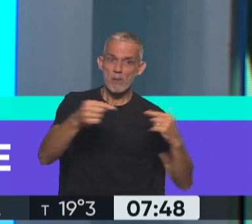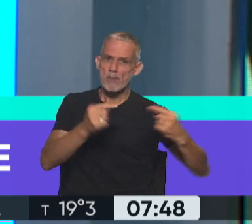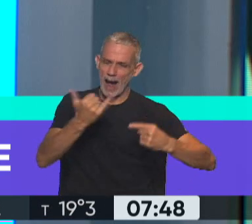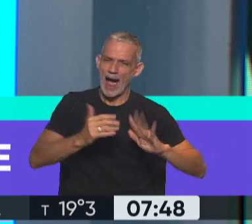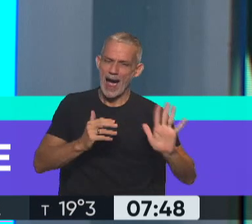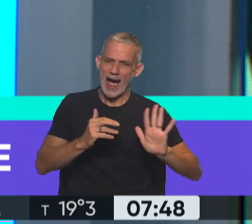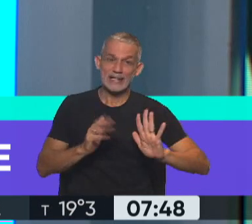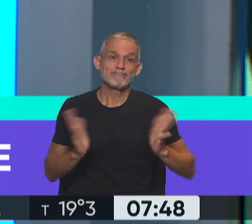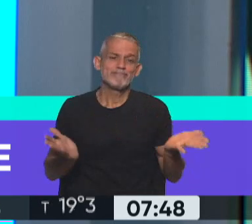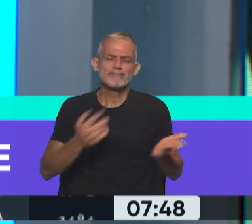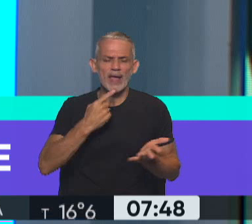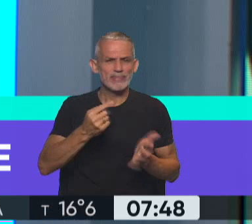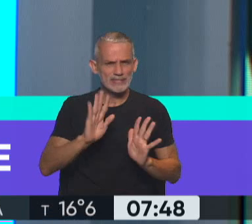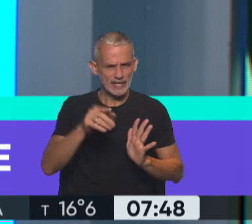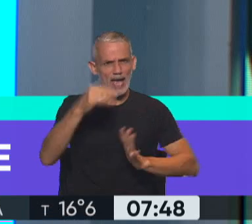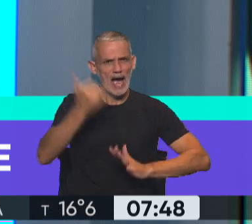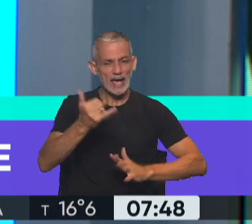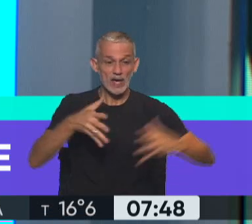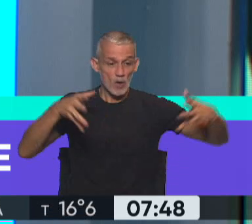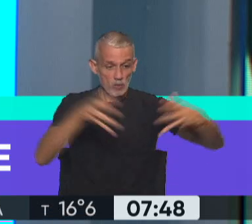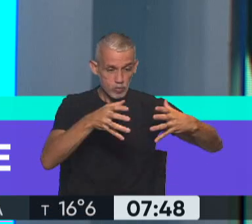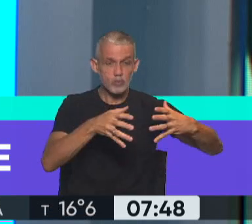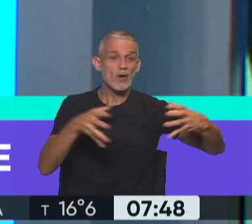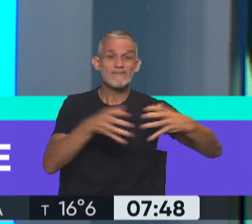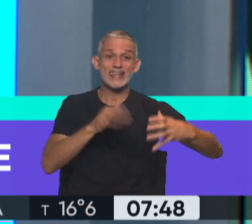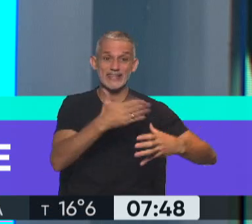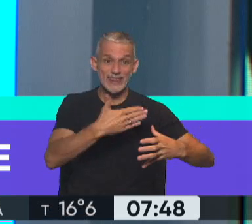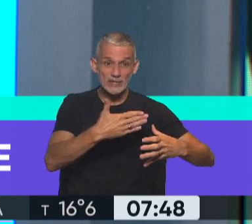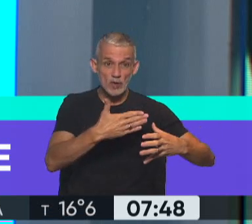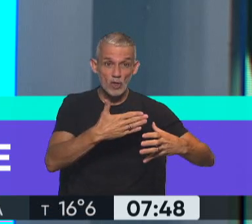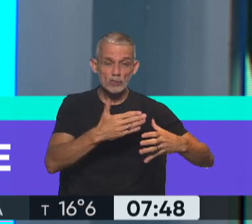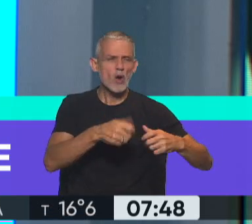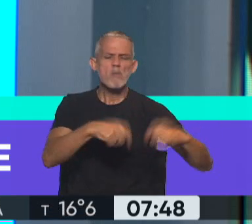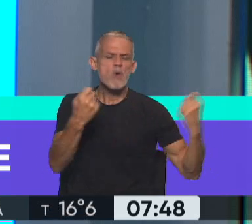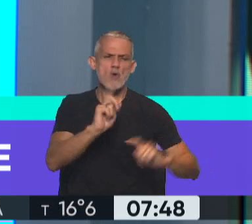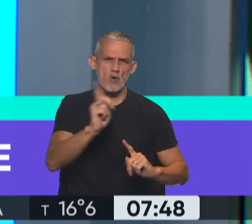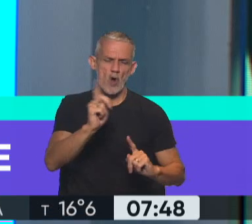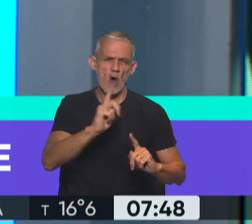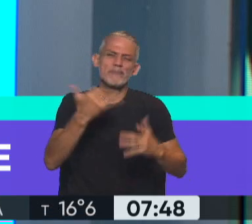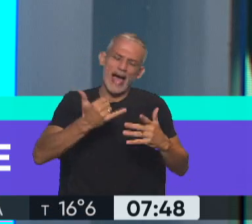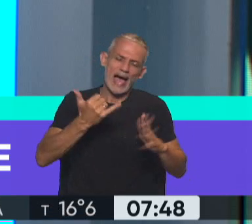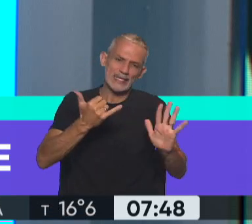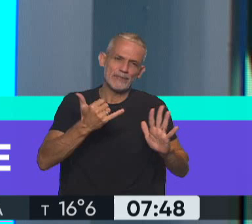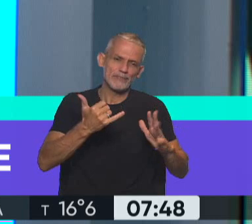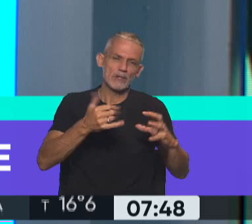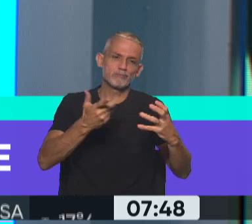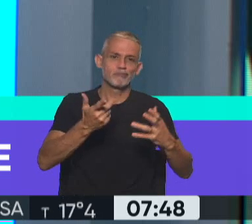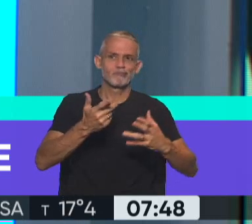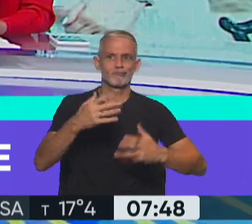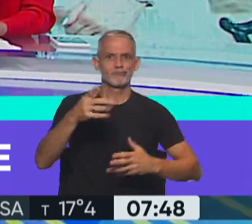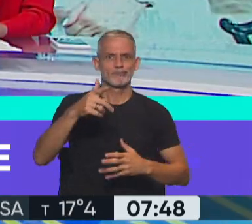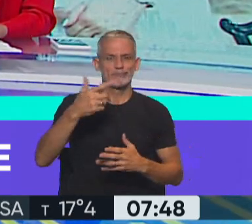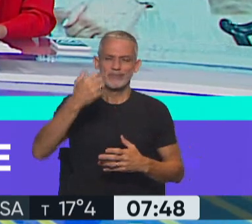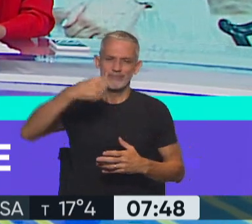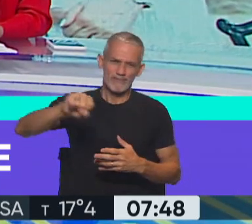todos modos insisten en que no solamente el bloque, el Frente de Todos no se rompe, aunque sí es cierto, obvio que la ausencia de Máximo